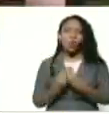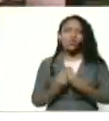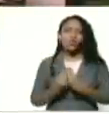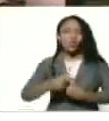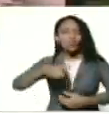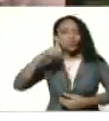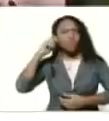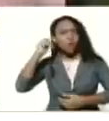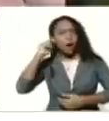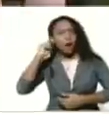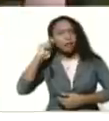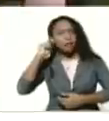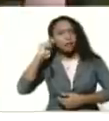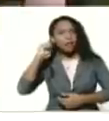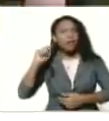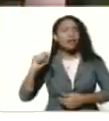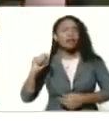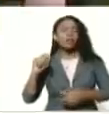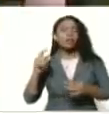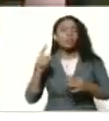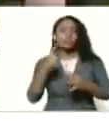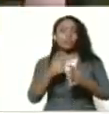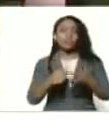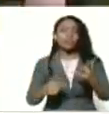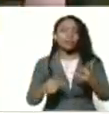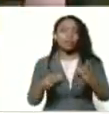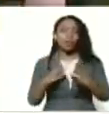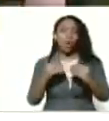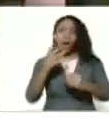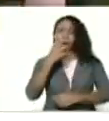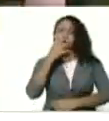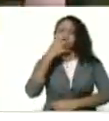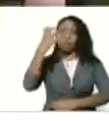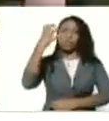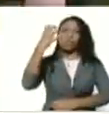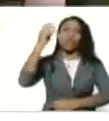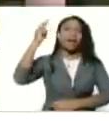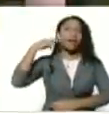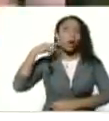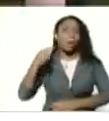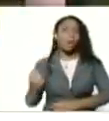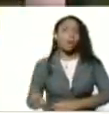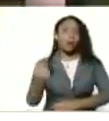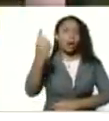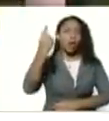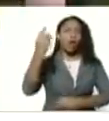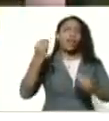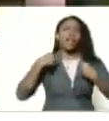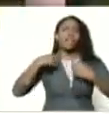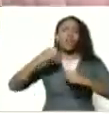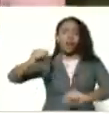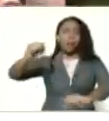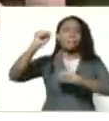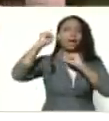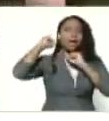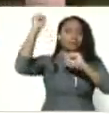Oriana Ramos, Ricardo Silva, y con el grito del negro primero. ¡Que viva la patria!